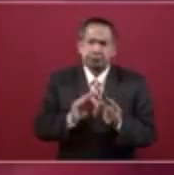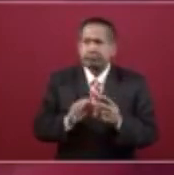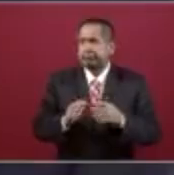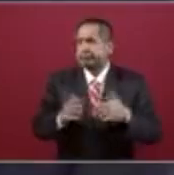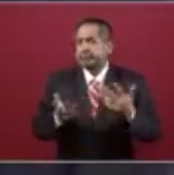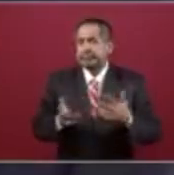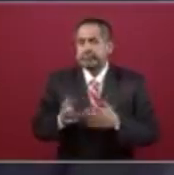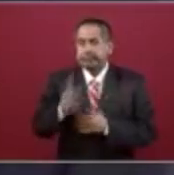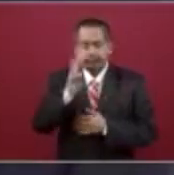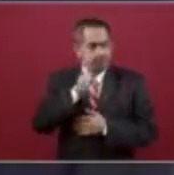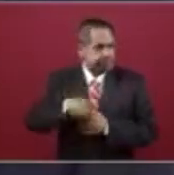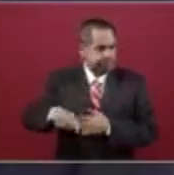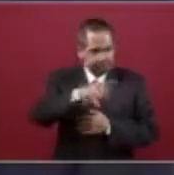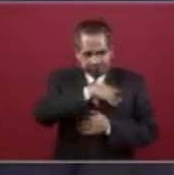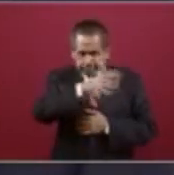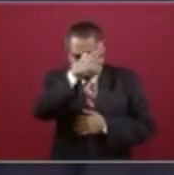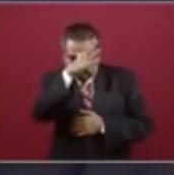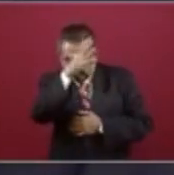se llegue a acuerdos.